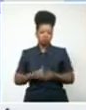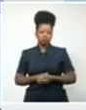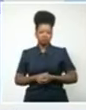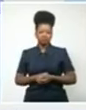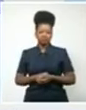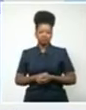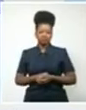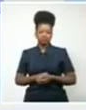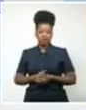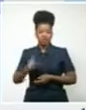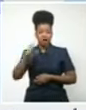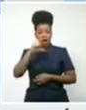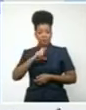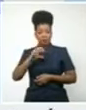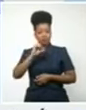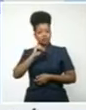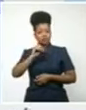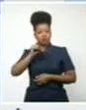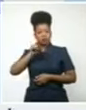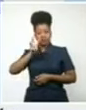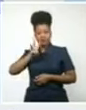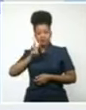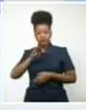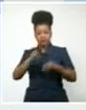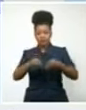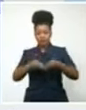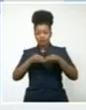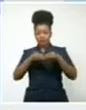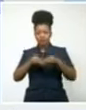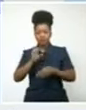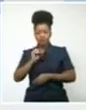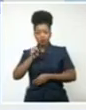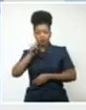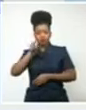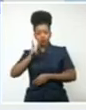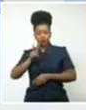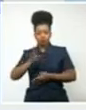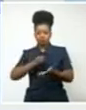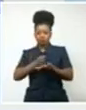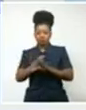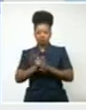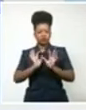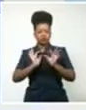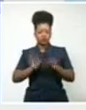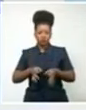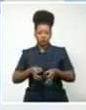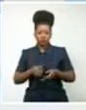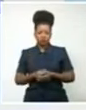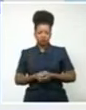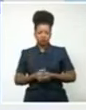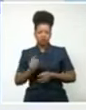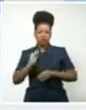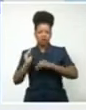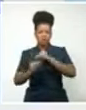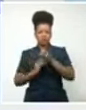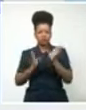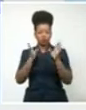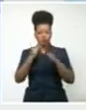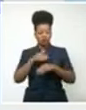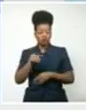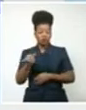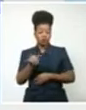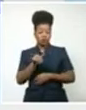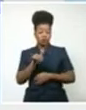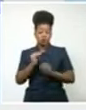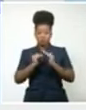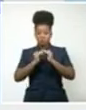Camagüey con 0,13, Granma con 0,12, mantienen la misma tasa, y de ahí para abajo, como